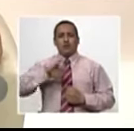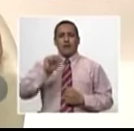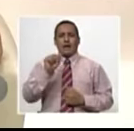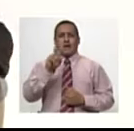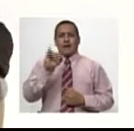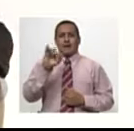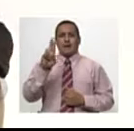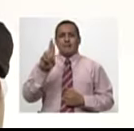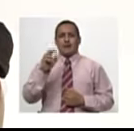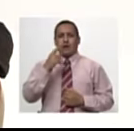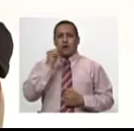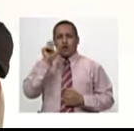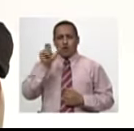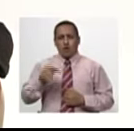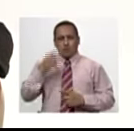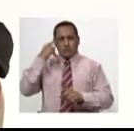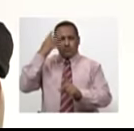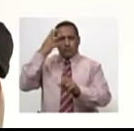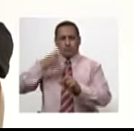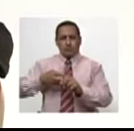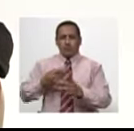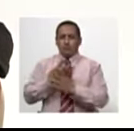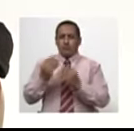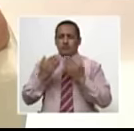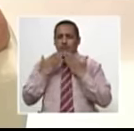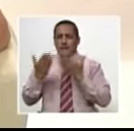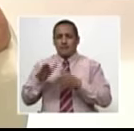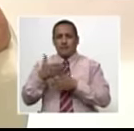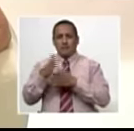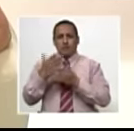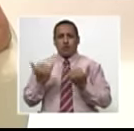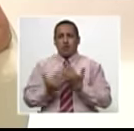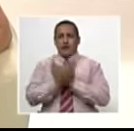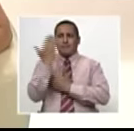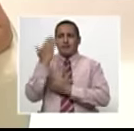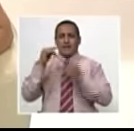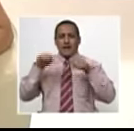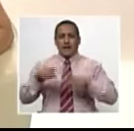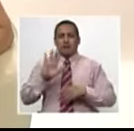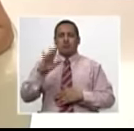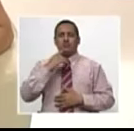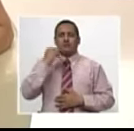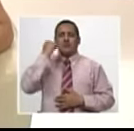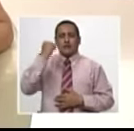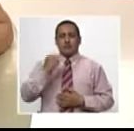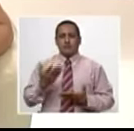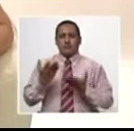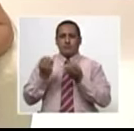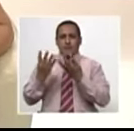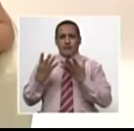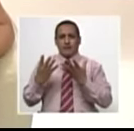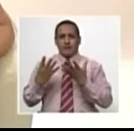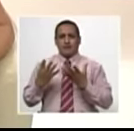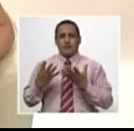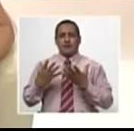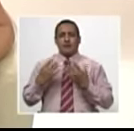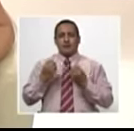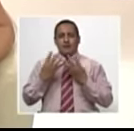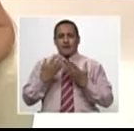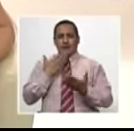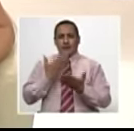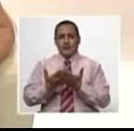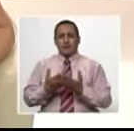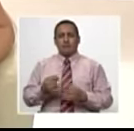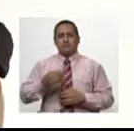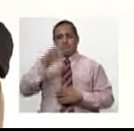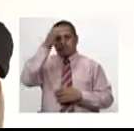Torres Sebane, antropólogo, y a quien agradecemos por supuesto su participación esta mañana en Tus Derechos. Doctor Torres, gracias por estar con